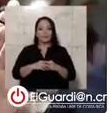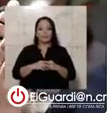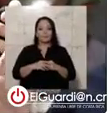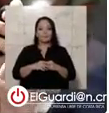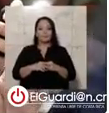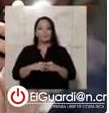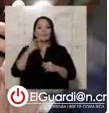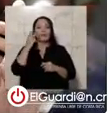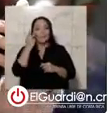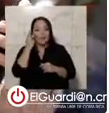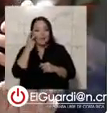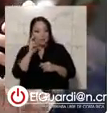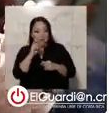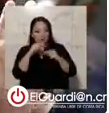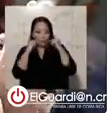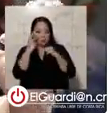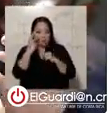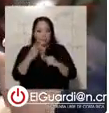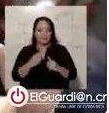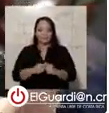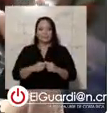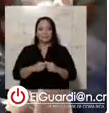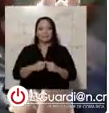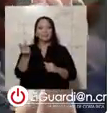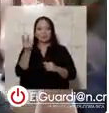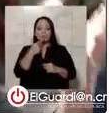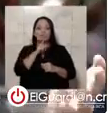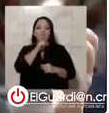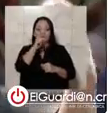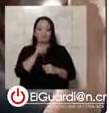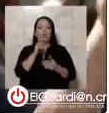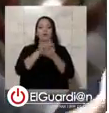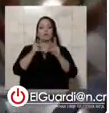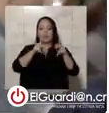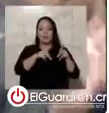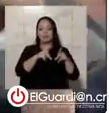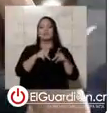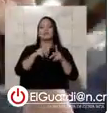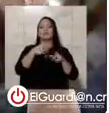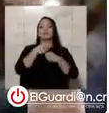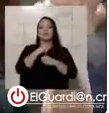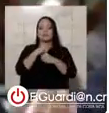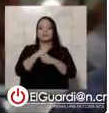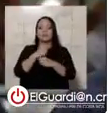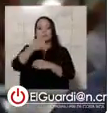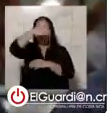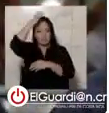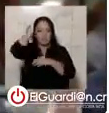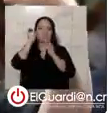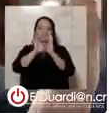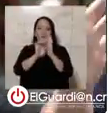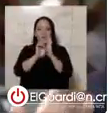don Rodrigo, vea, el tema, esto que ustedes lo dicen y es cierto, alguna gente y la municipalidad en Esparza, para ponerle un